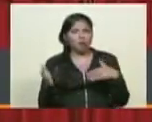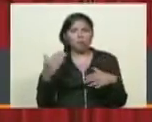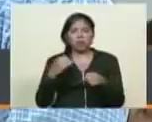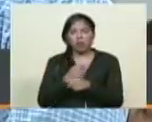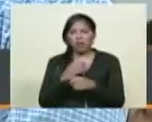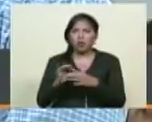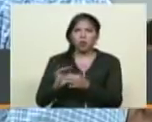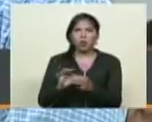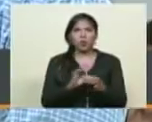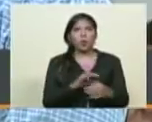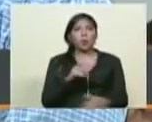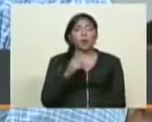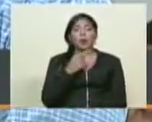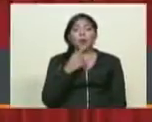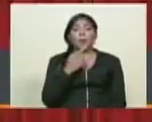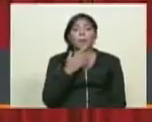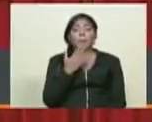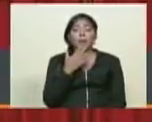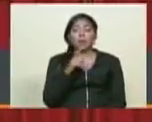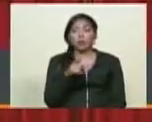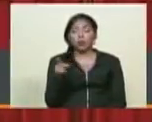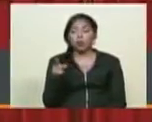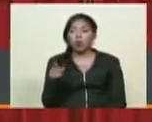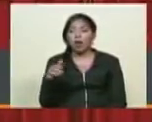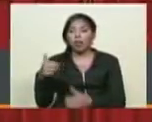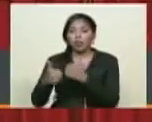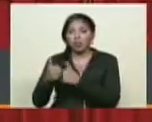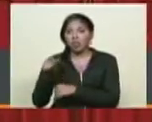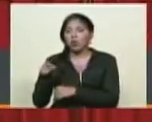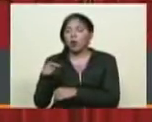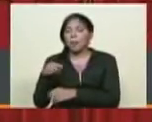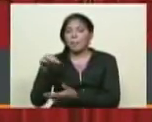usted me quiera poner un candidato en el municipio Miranda, aquí en el estado